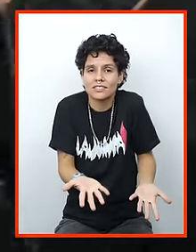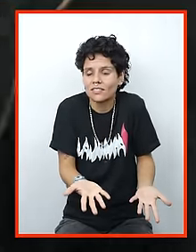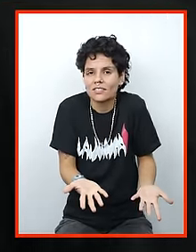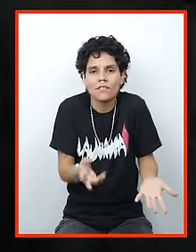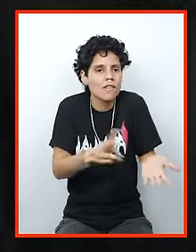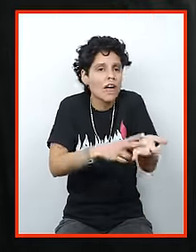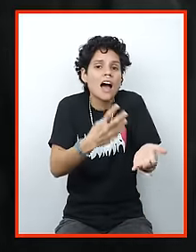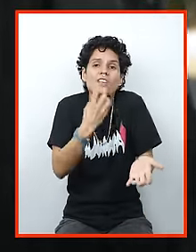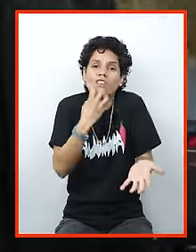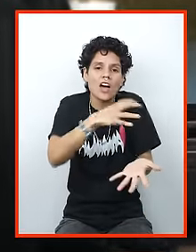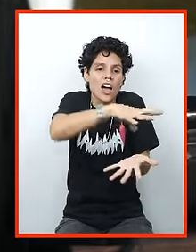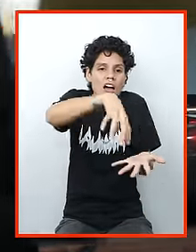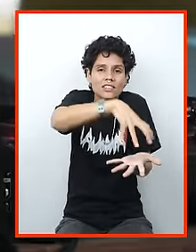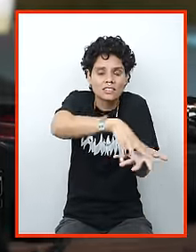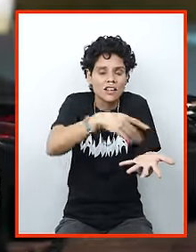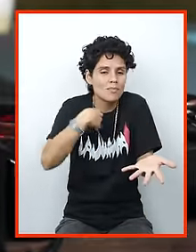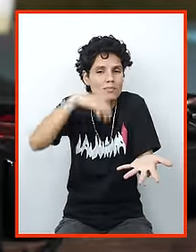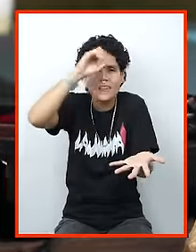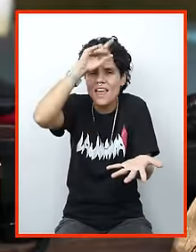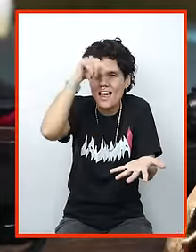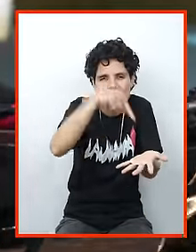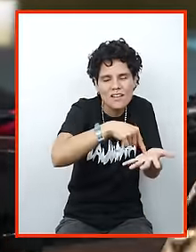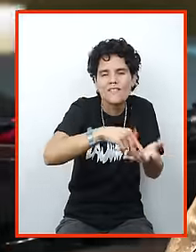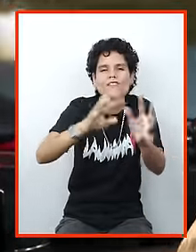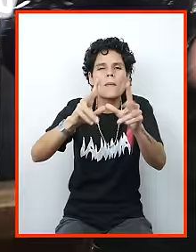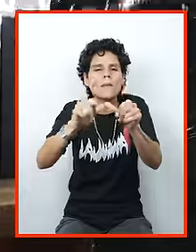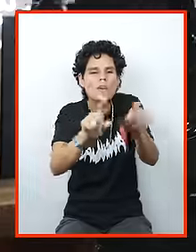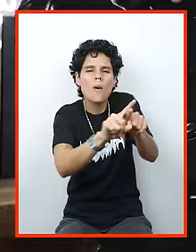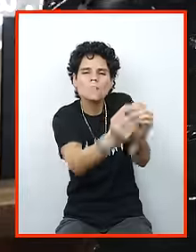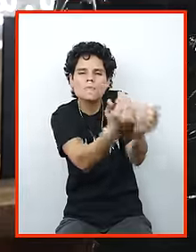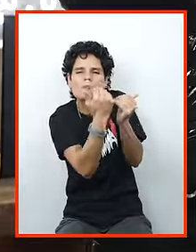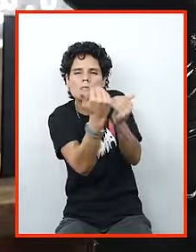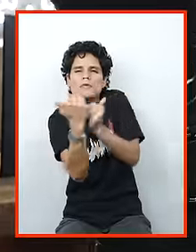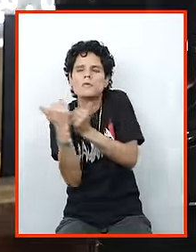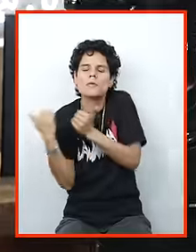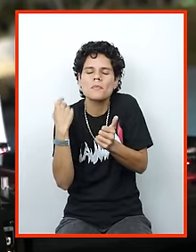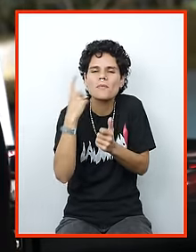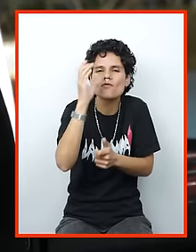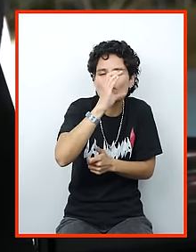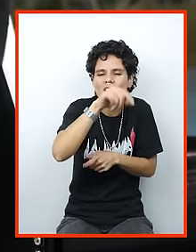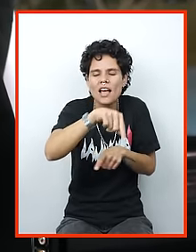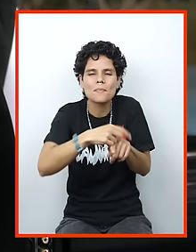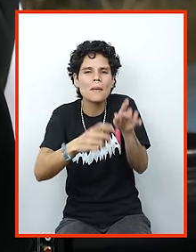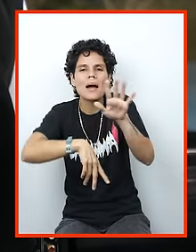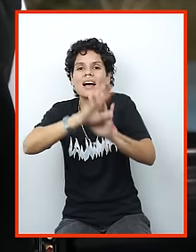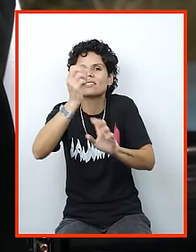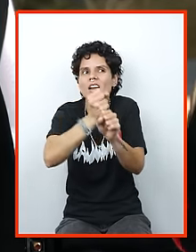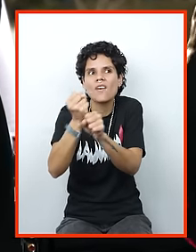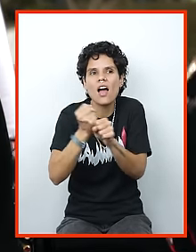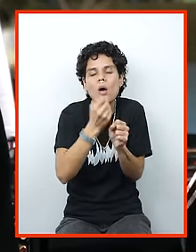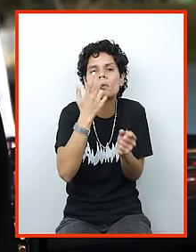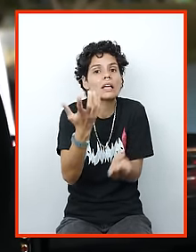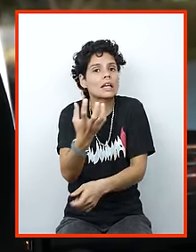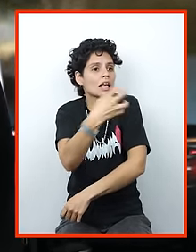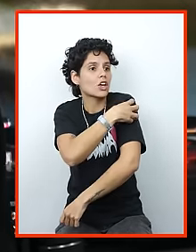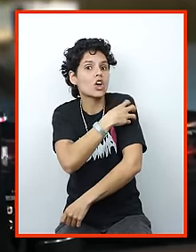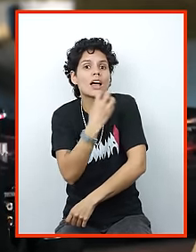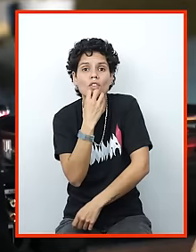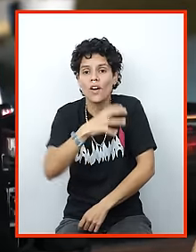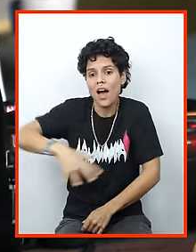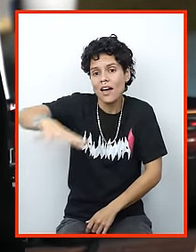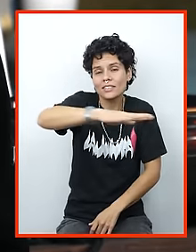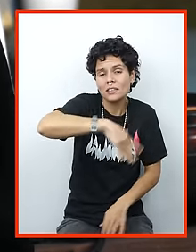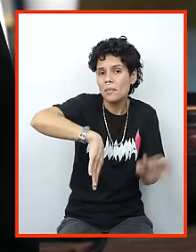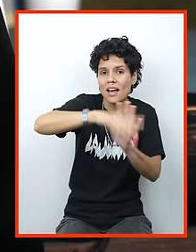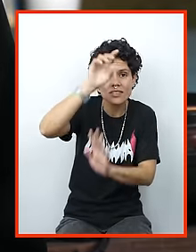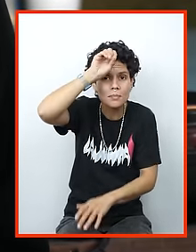pues con claro. La minería, como que eso es lo que tus viejos de repente como que... Te impulsan a que estés para claro. Que tengas campo laboral. Pues. Claro, si también los es que es la cultura de las regiones, sí. Como la